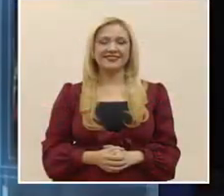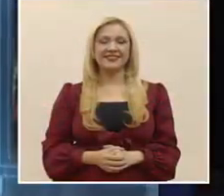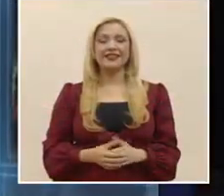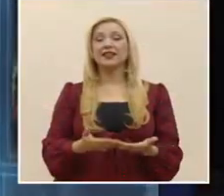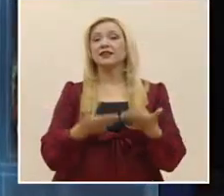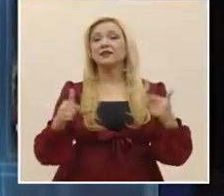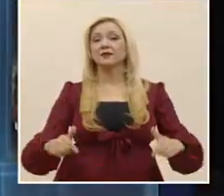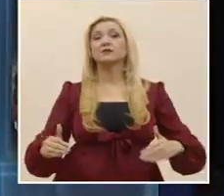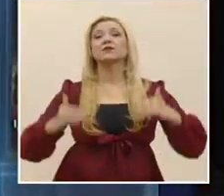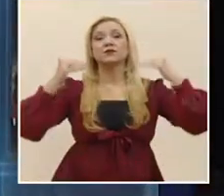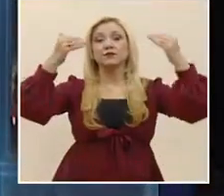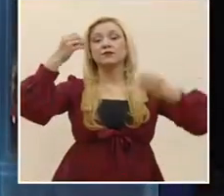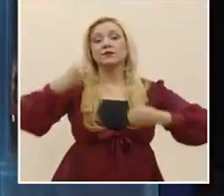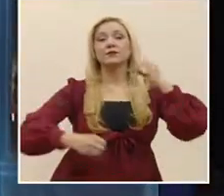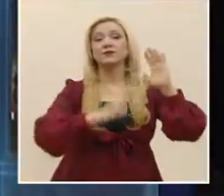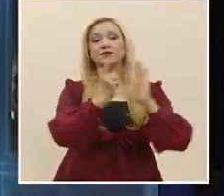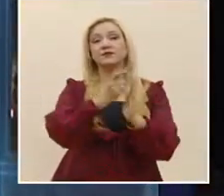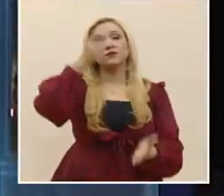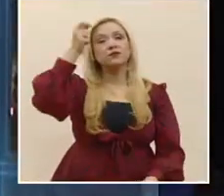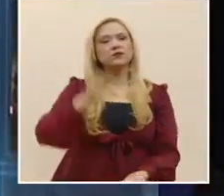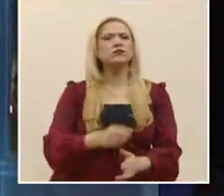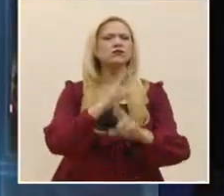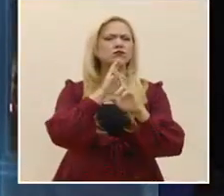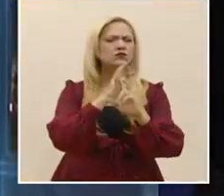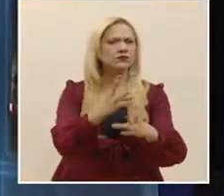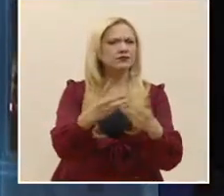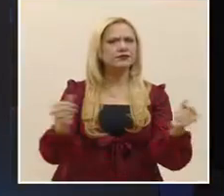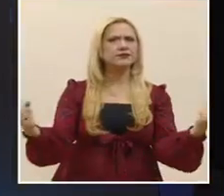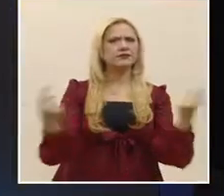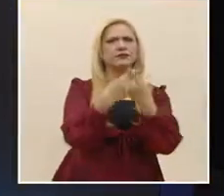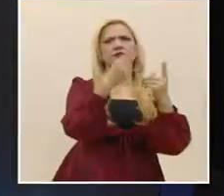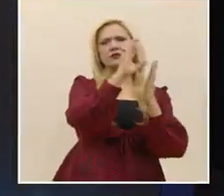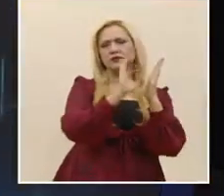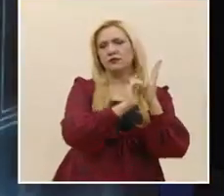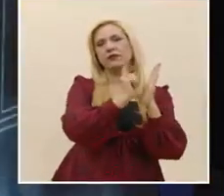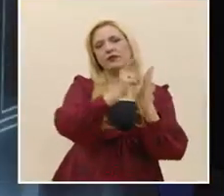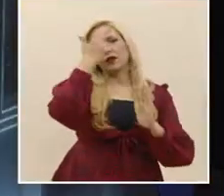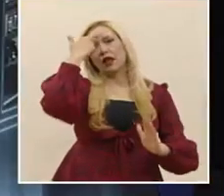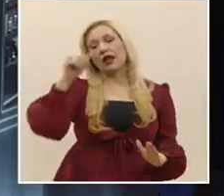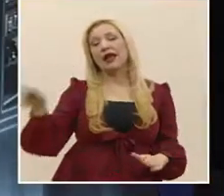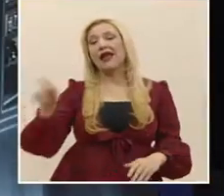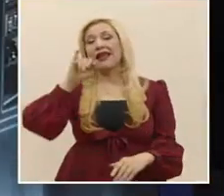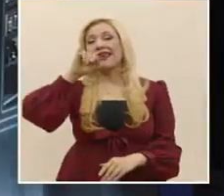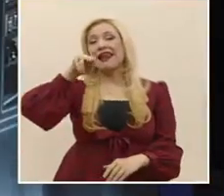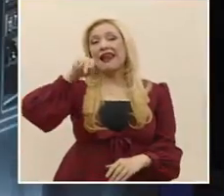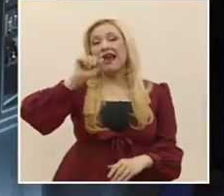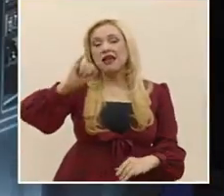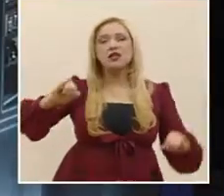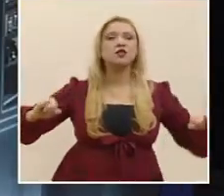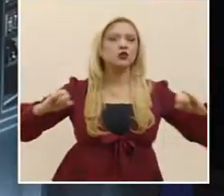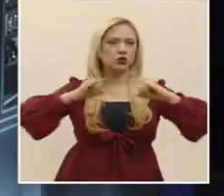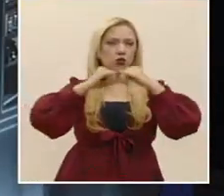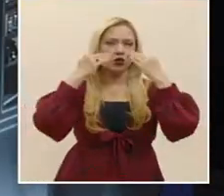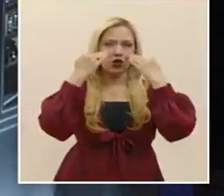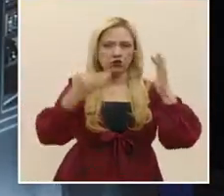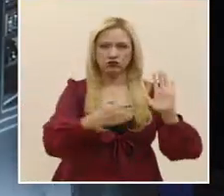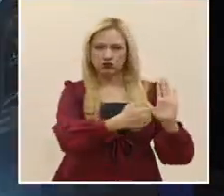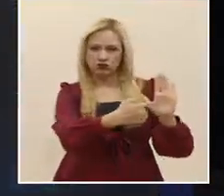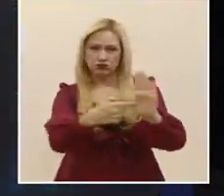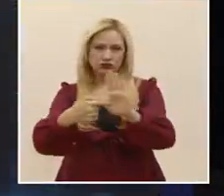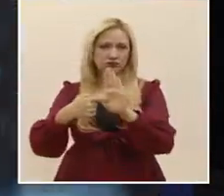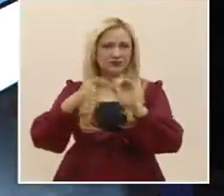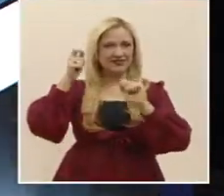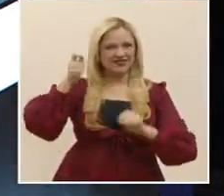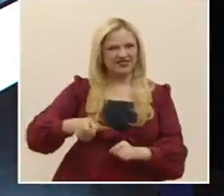La Suprema Corte resolvió una controversia constitucional en la que el INAI reclamó que un acuerdo del Ejecutivo Federal invadía